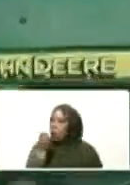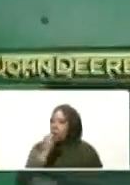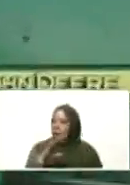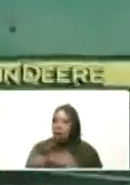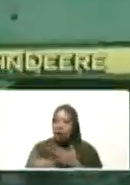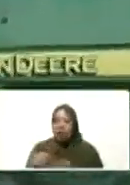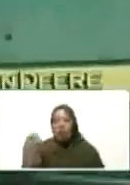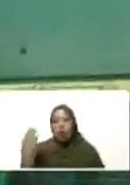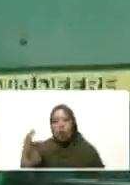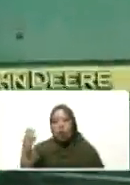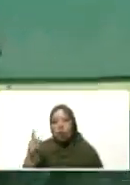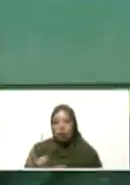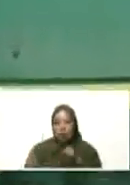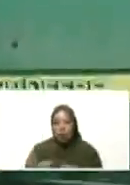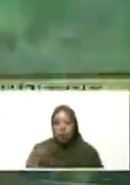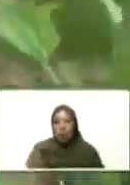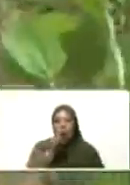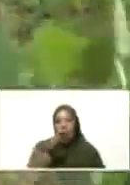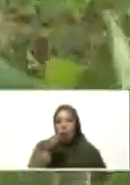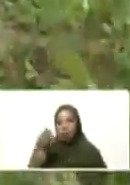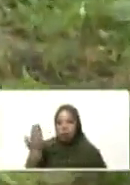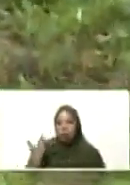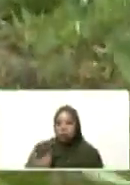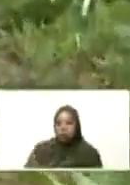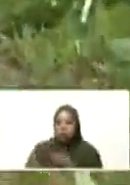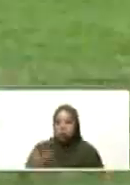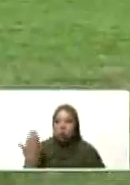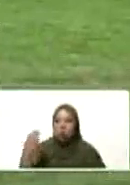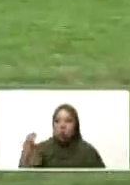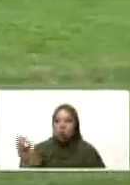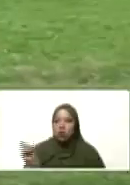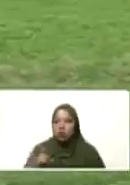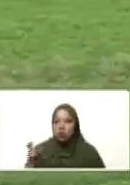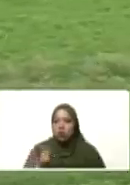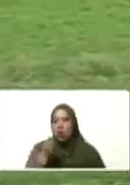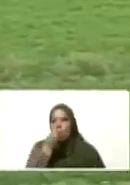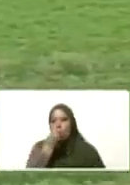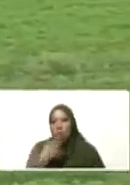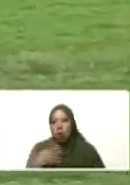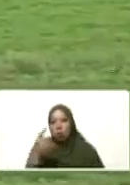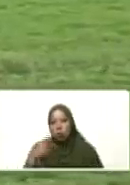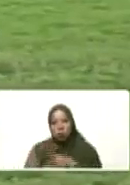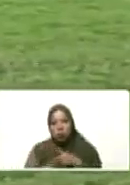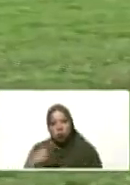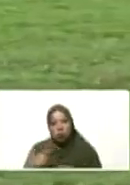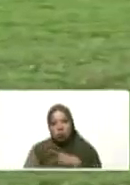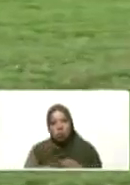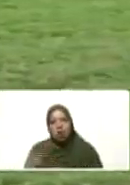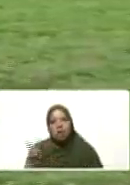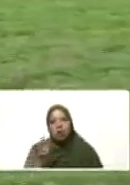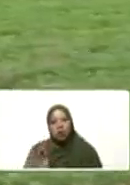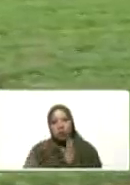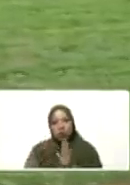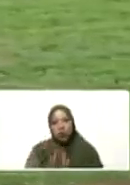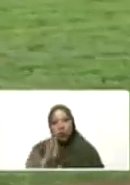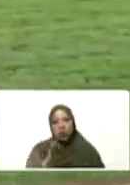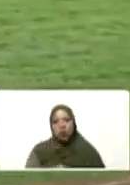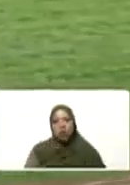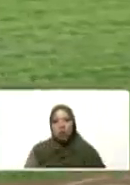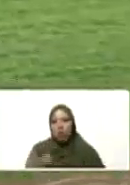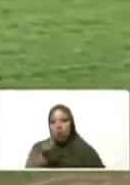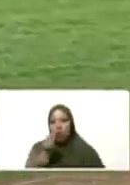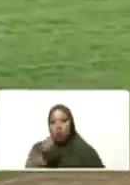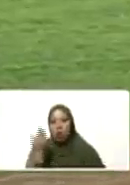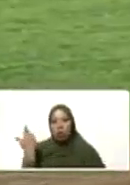exportar a Colombia. Ah, Colombia necesita alimentos de buena calidad producidos en Venezuela. Correcto. Alimentos